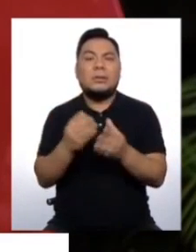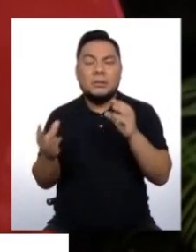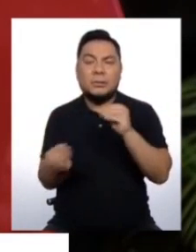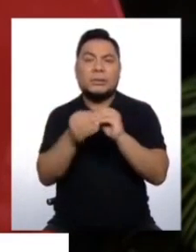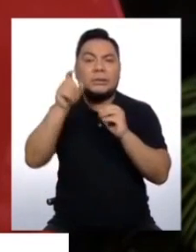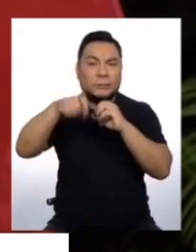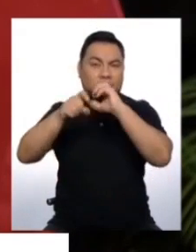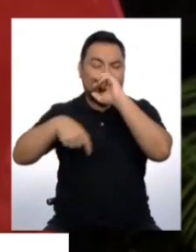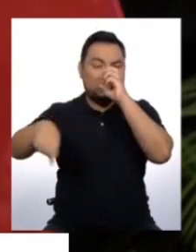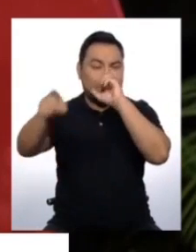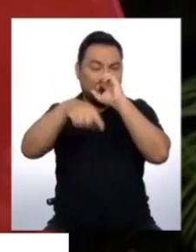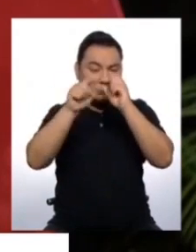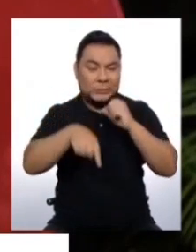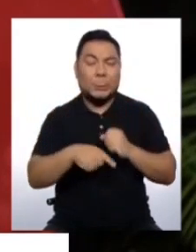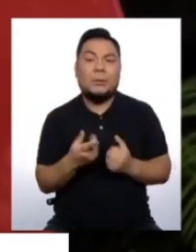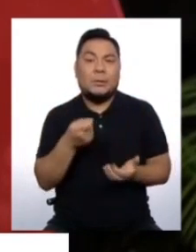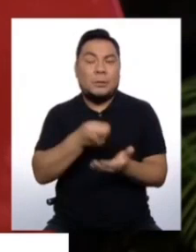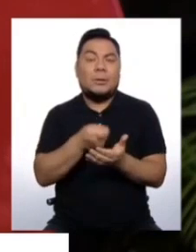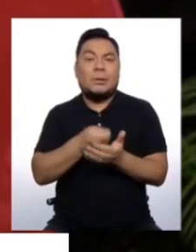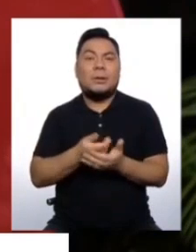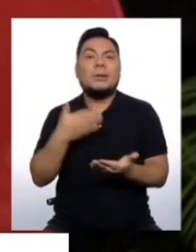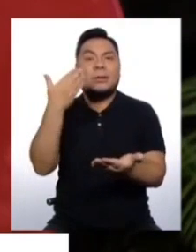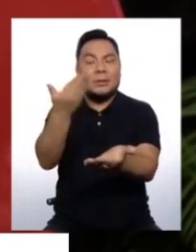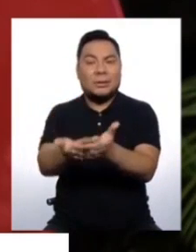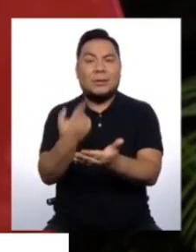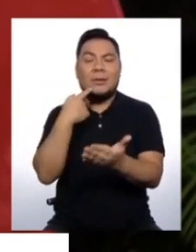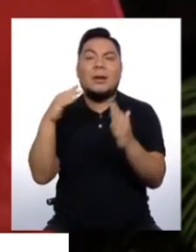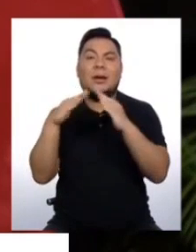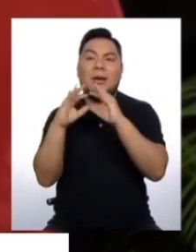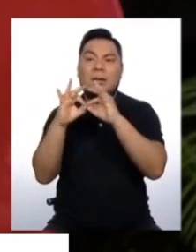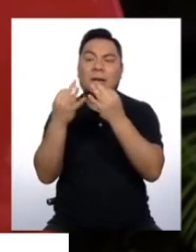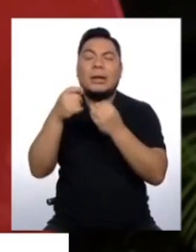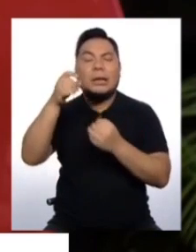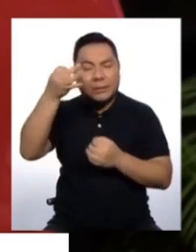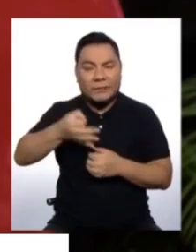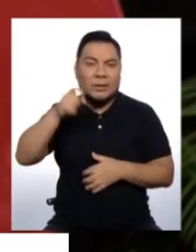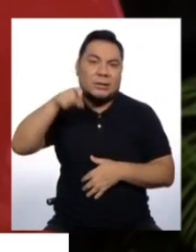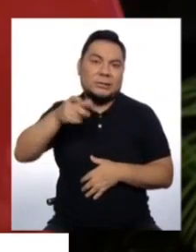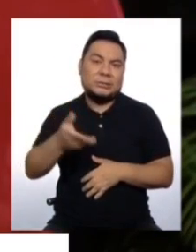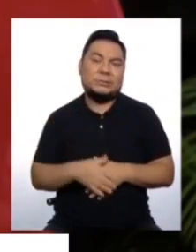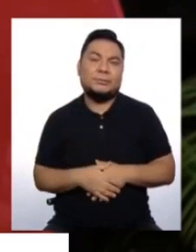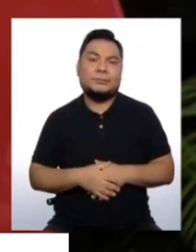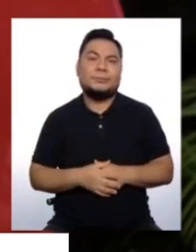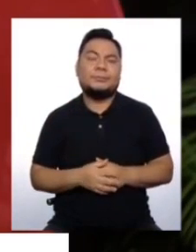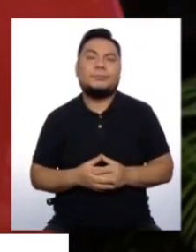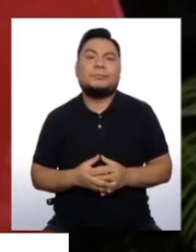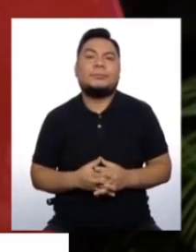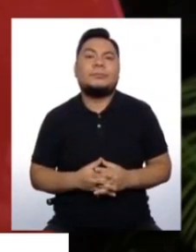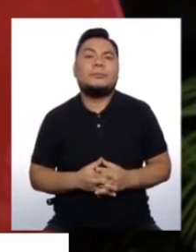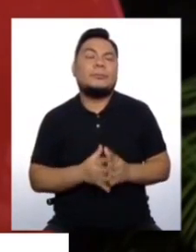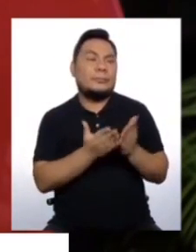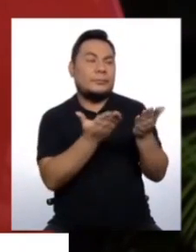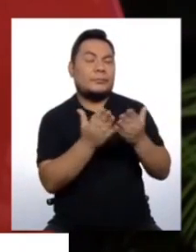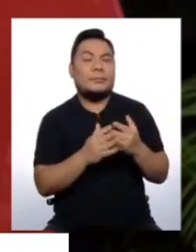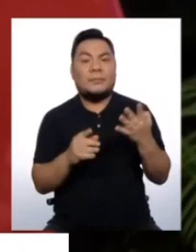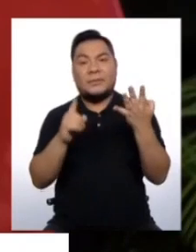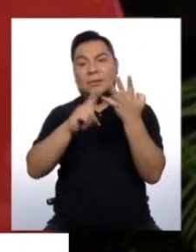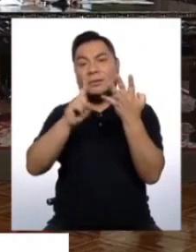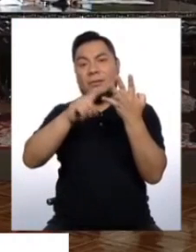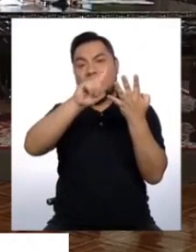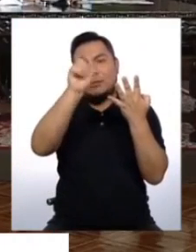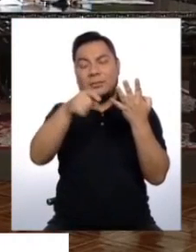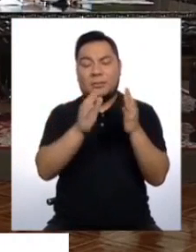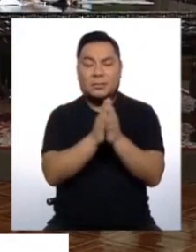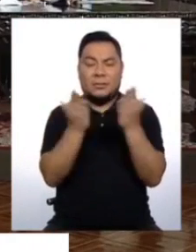adicionales necesarios para que este bono llegue a los hogares que realmente lo necesitan. Por favor, señor. Cuarta pregunta